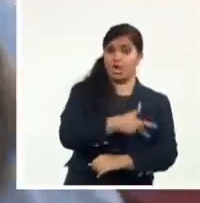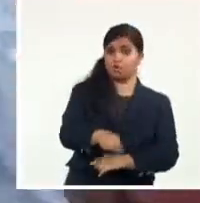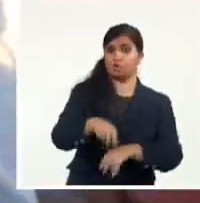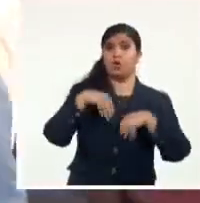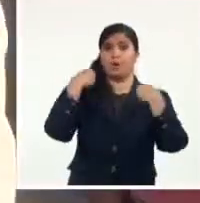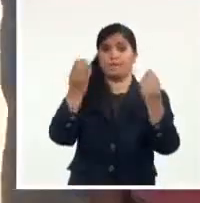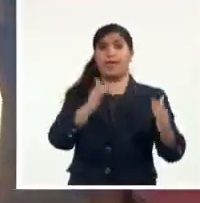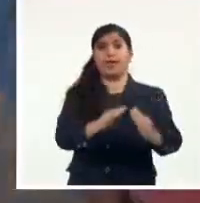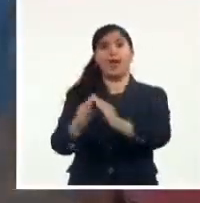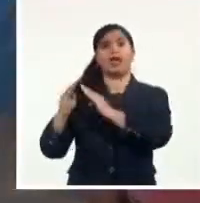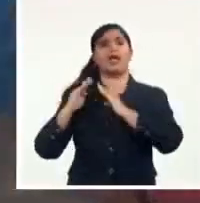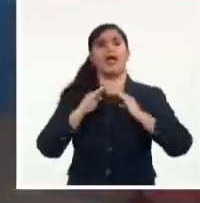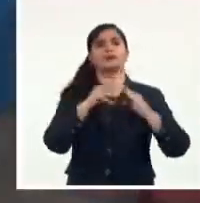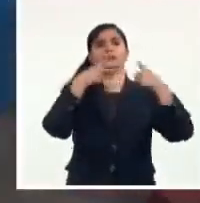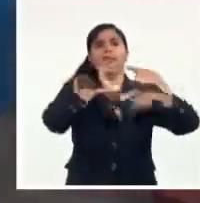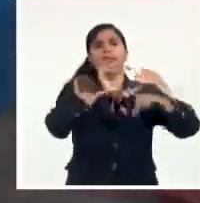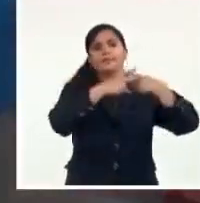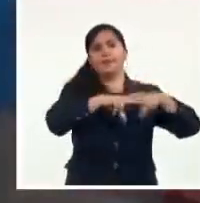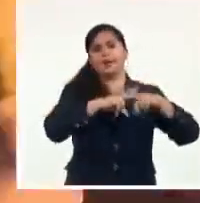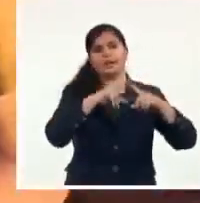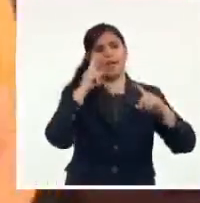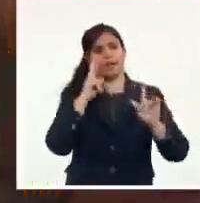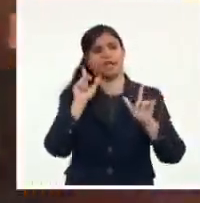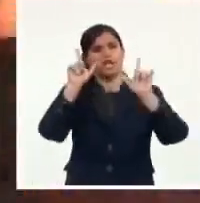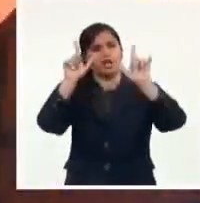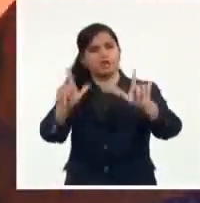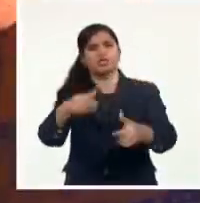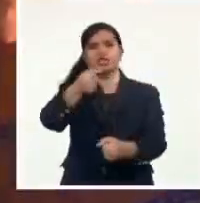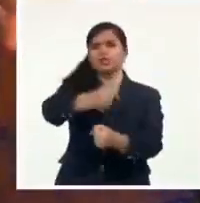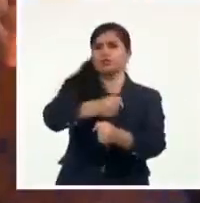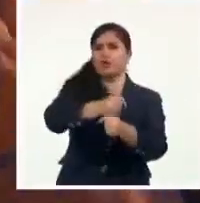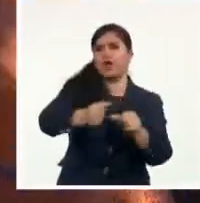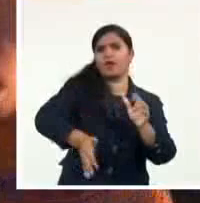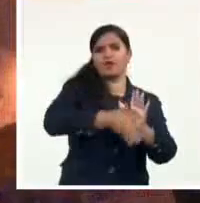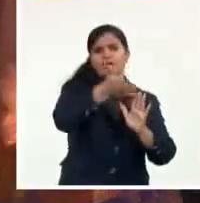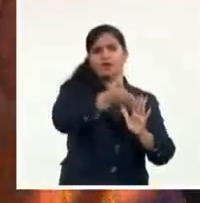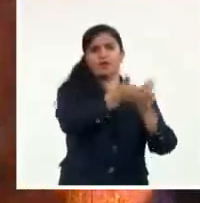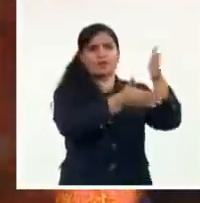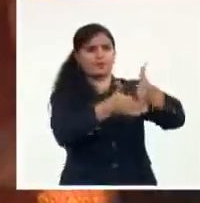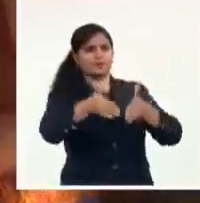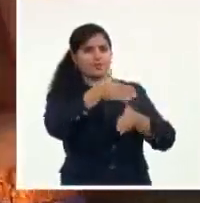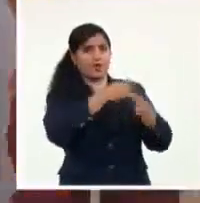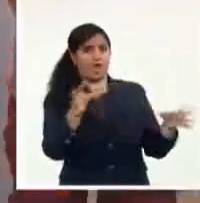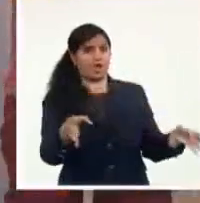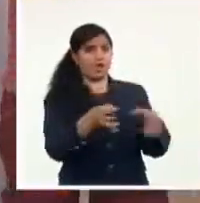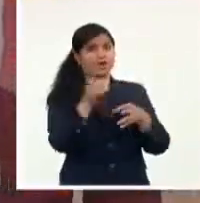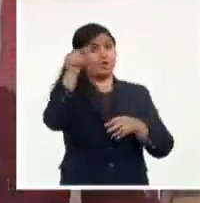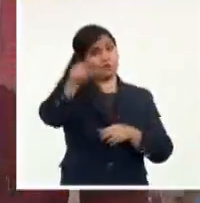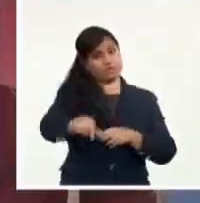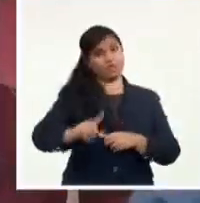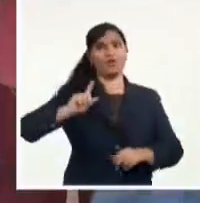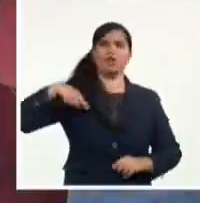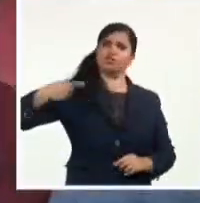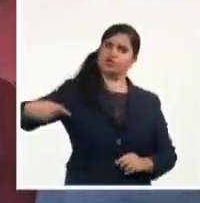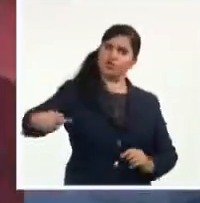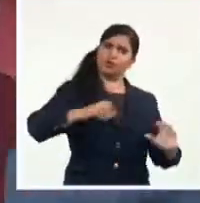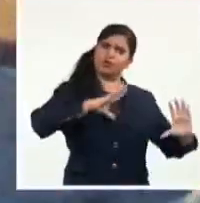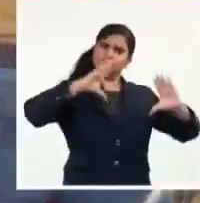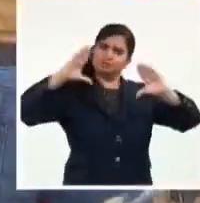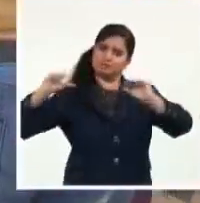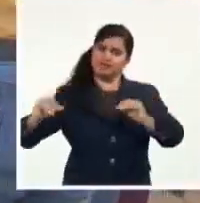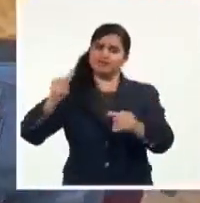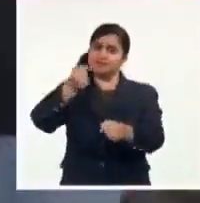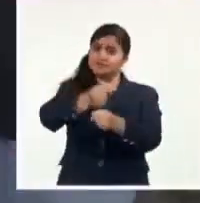de la carretera La Coloma, reconocieron la labor y el esfuerzo de los constructores que, pese a las adversidades, trabajan en ese lugar desde